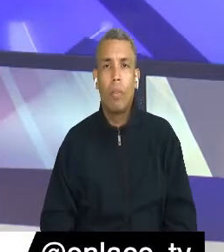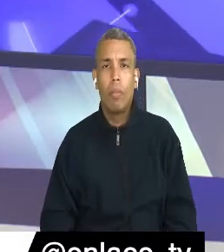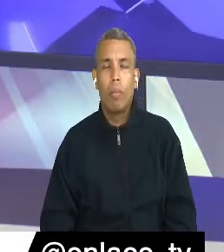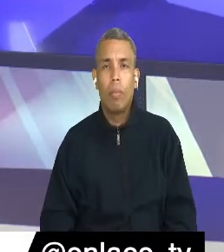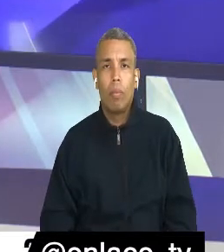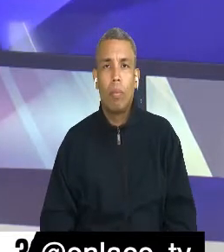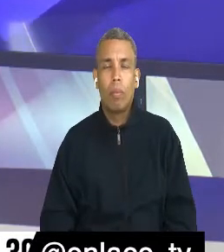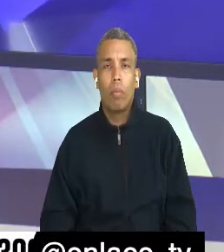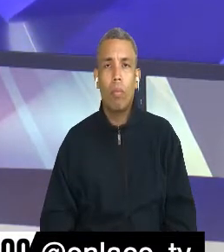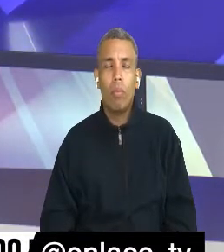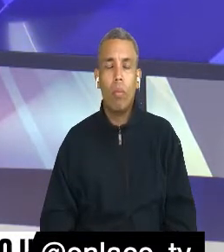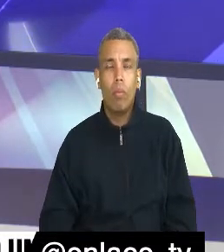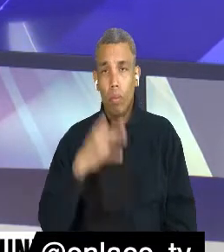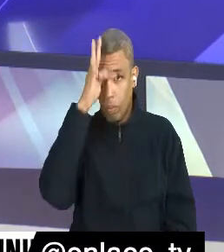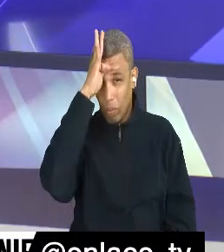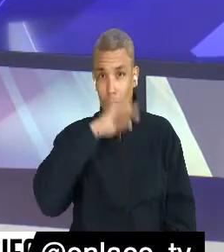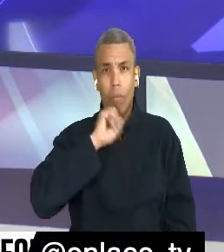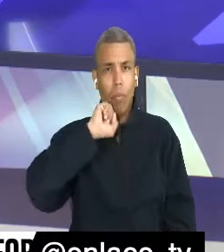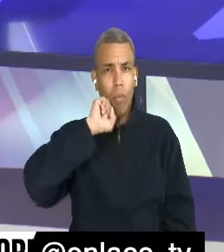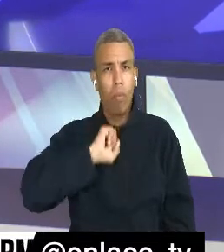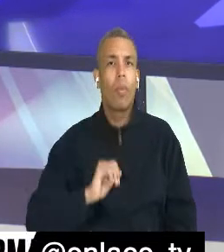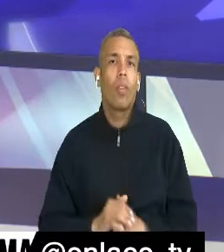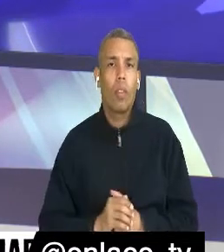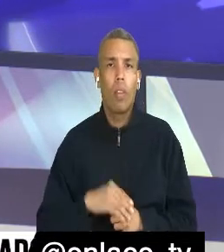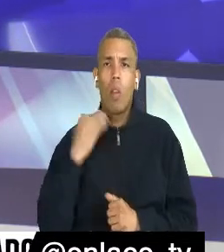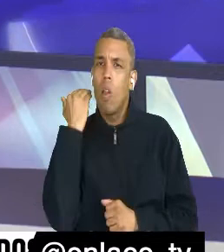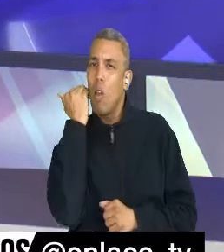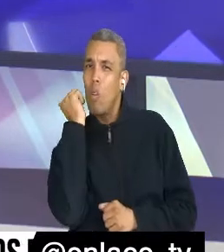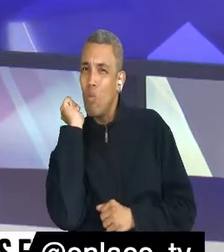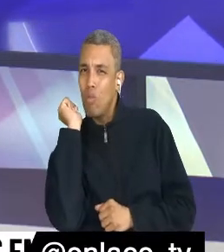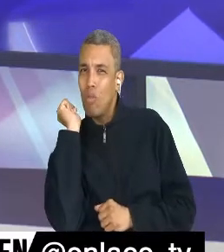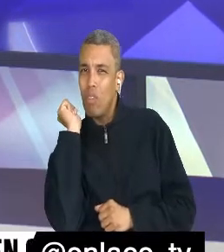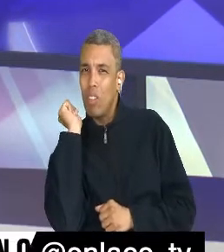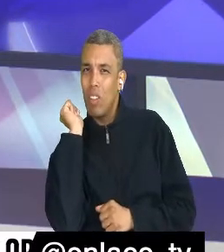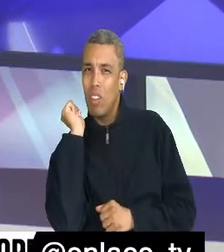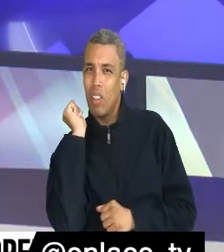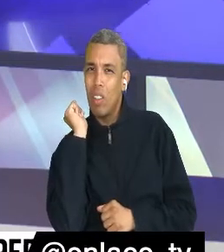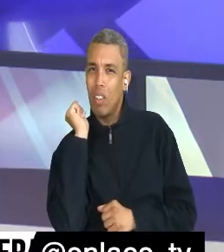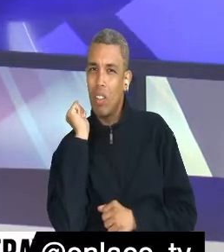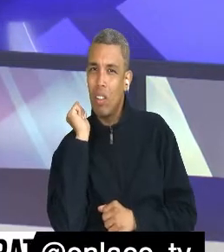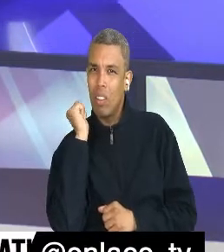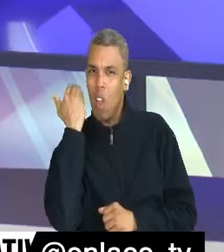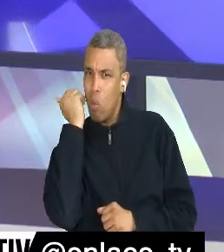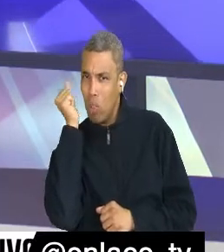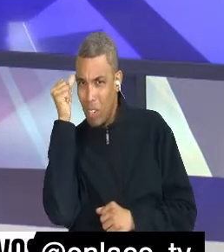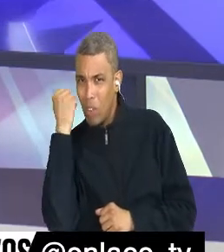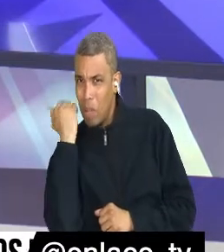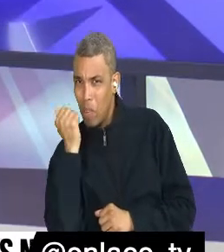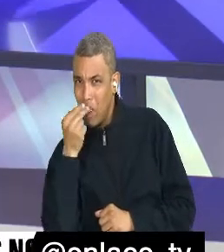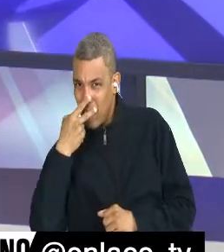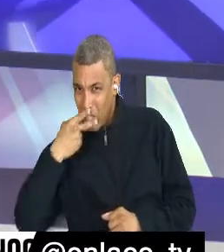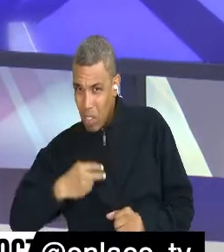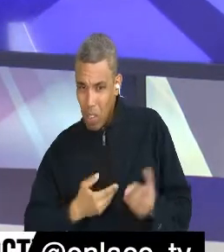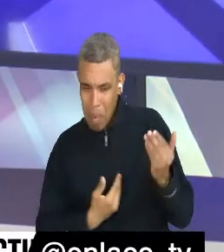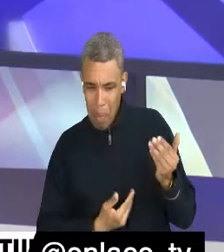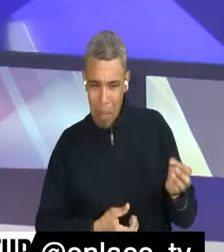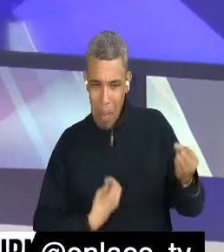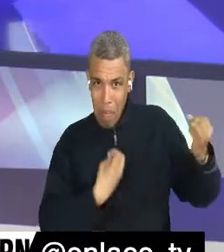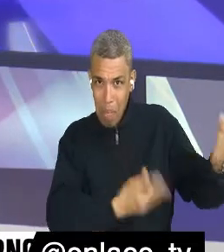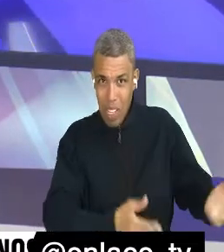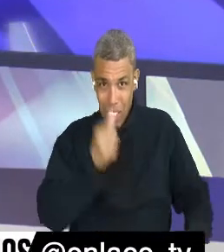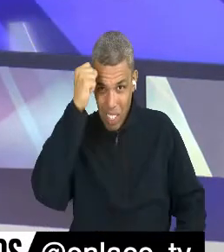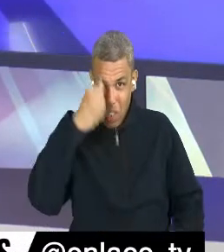Hasta el Hospital Regional del Magdalena Medio fue trasladada la mujer implicada en la muerte de un bebé que nació de 7 meses de gestación. Esta persona fue ubicada en una